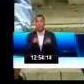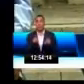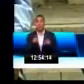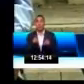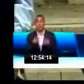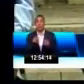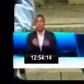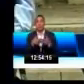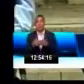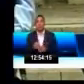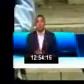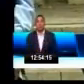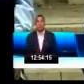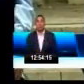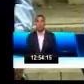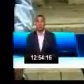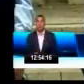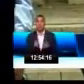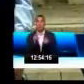respectivo,